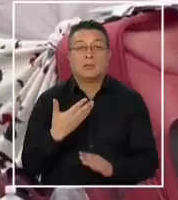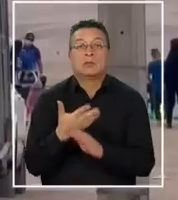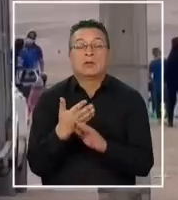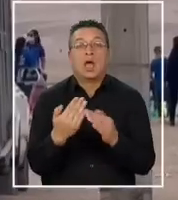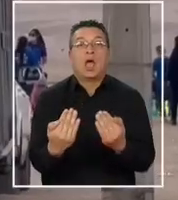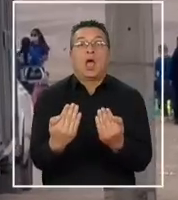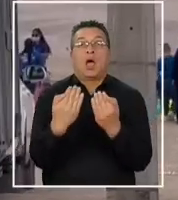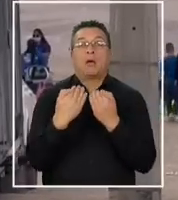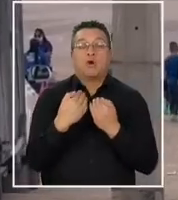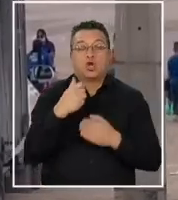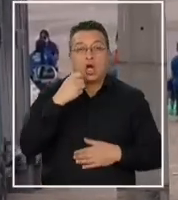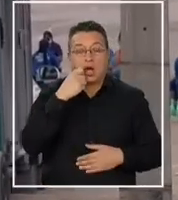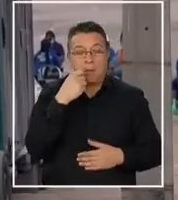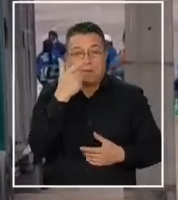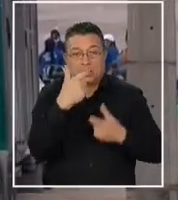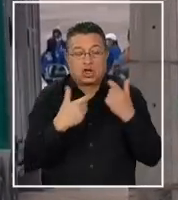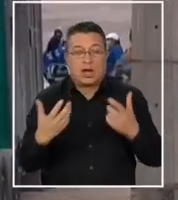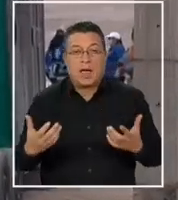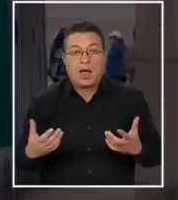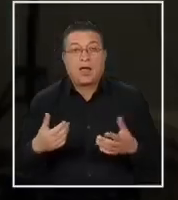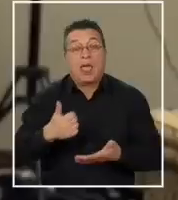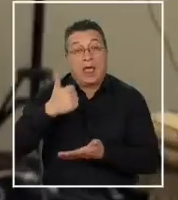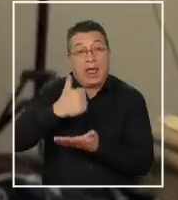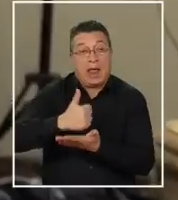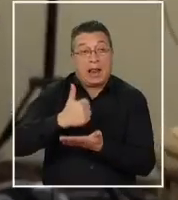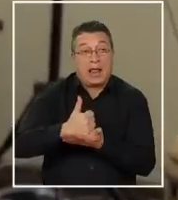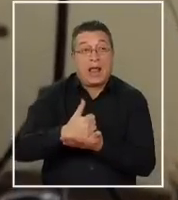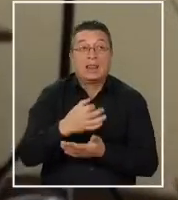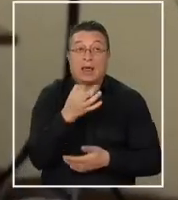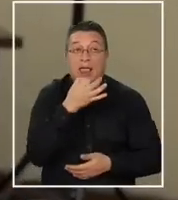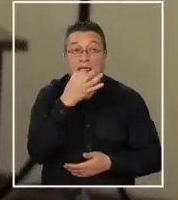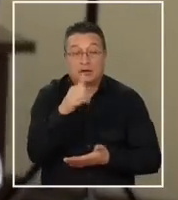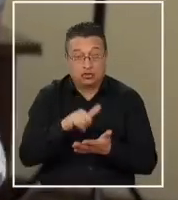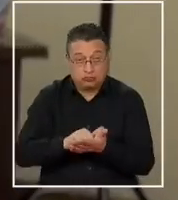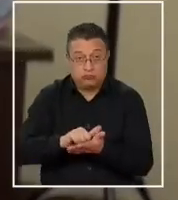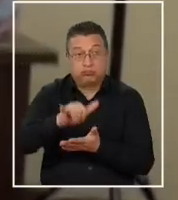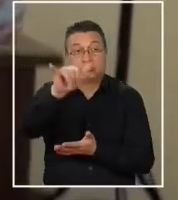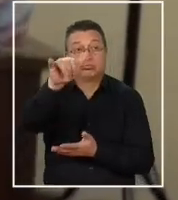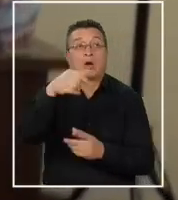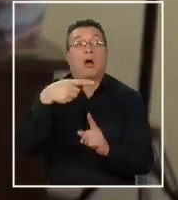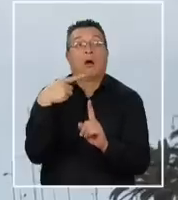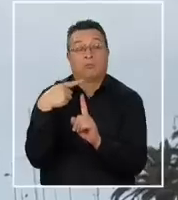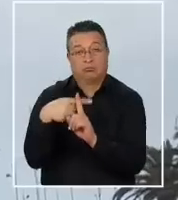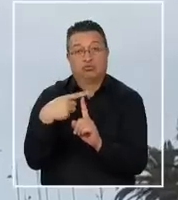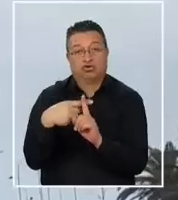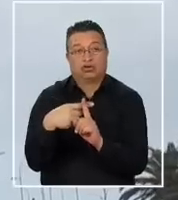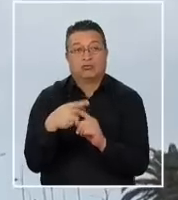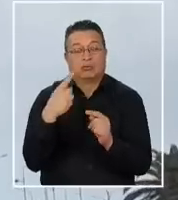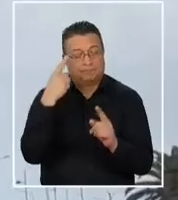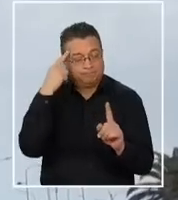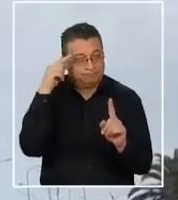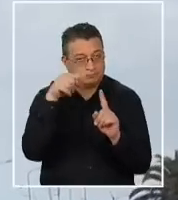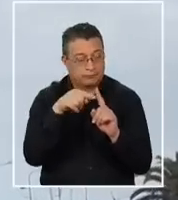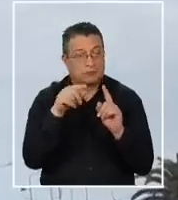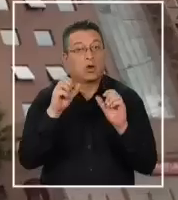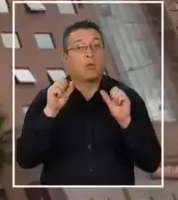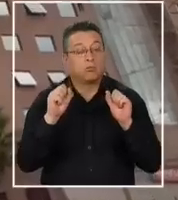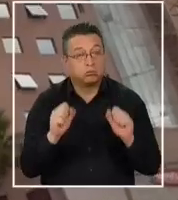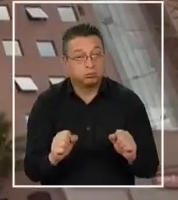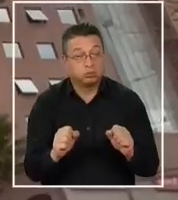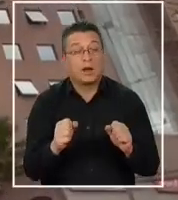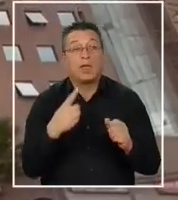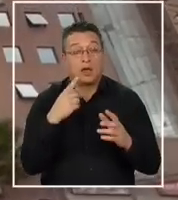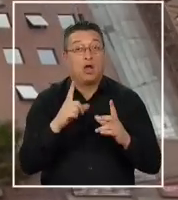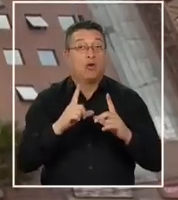humanitario a la espera. Para el alcalde, el anuncio del vuelo es positivo, pero advierte las expectativas podrían generar